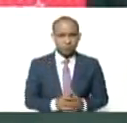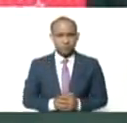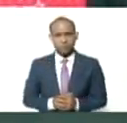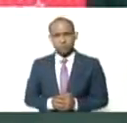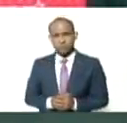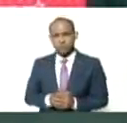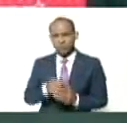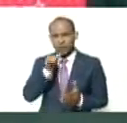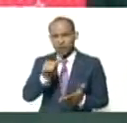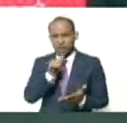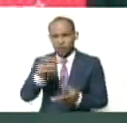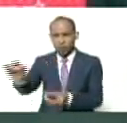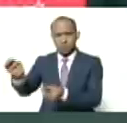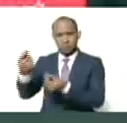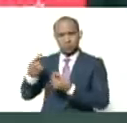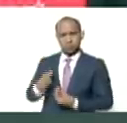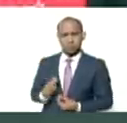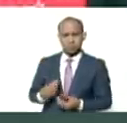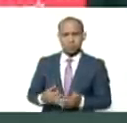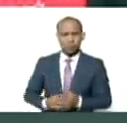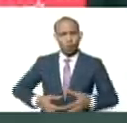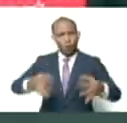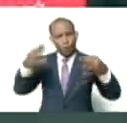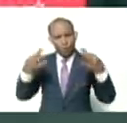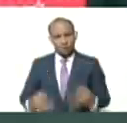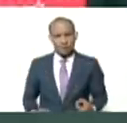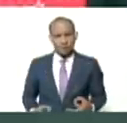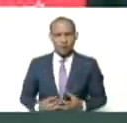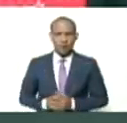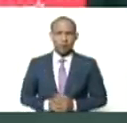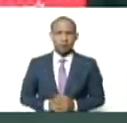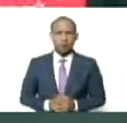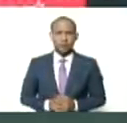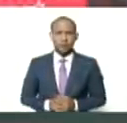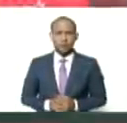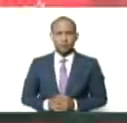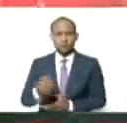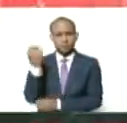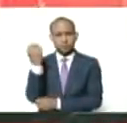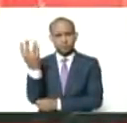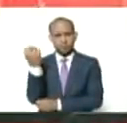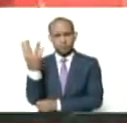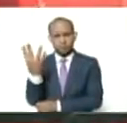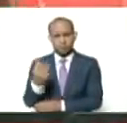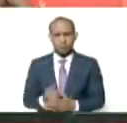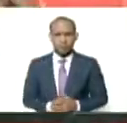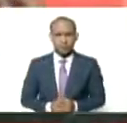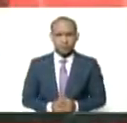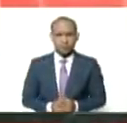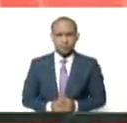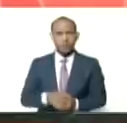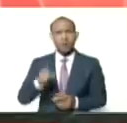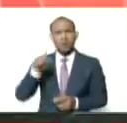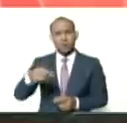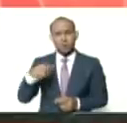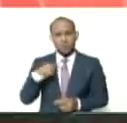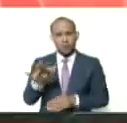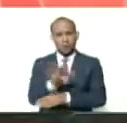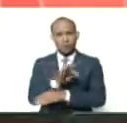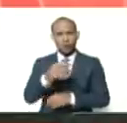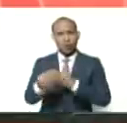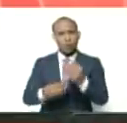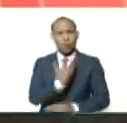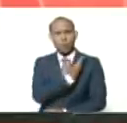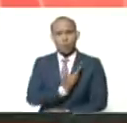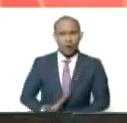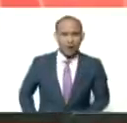hemos recibido el informe oficial de la plenaria, y asumiendo mis funciones de